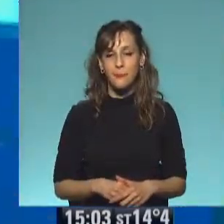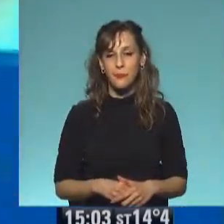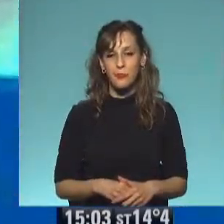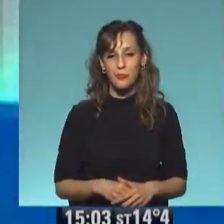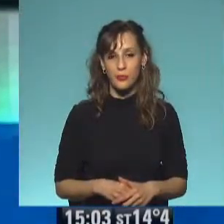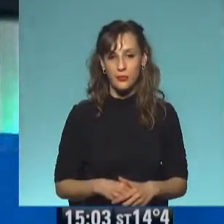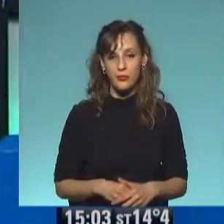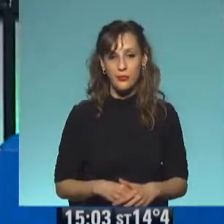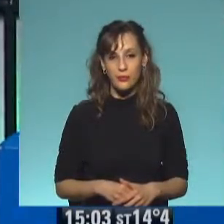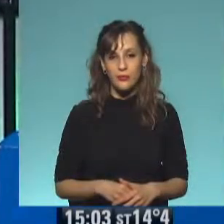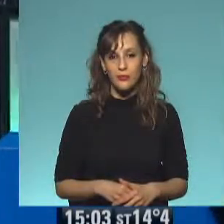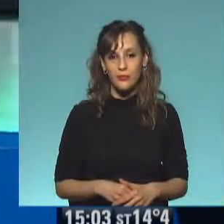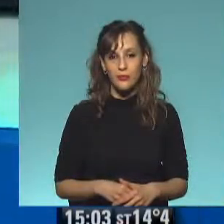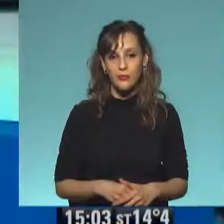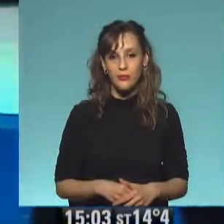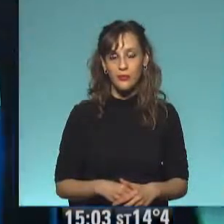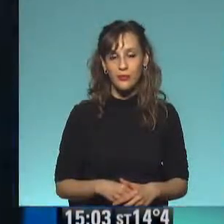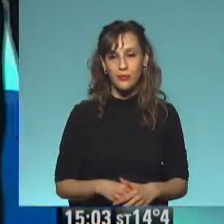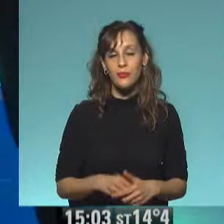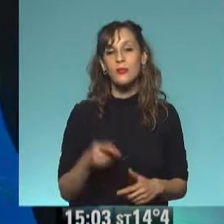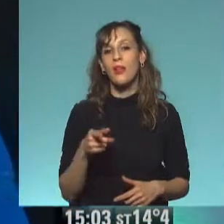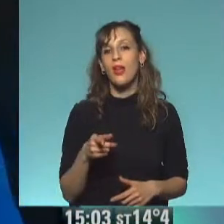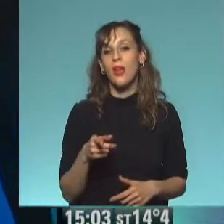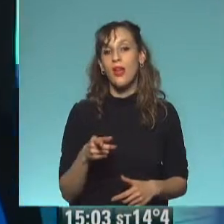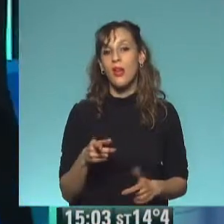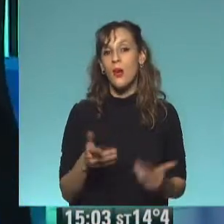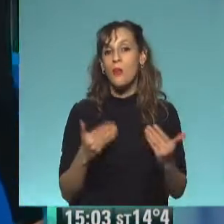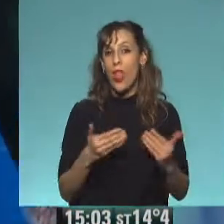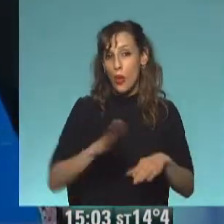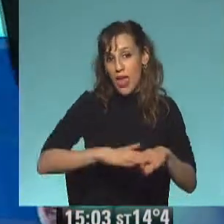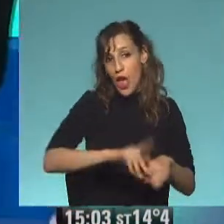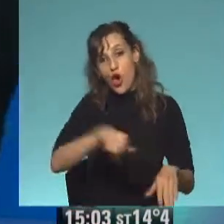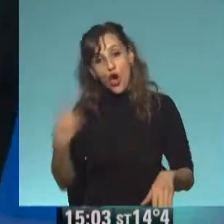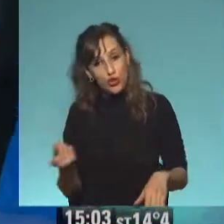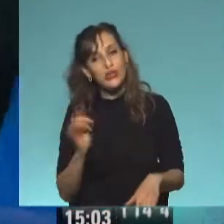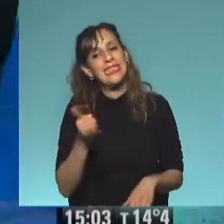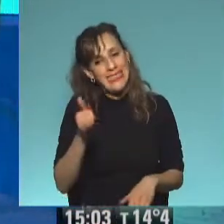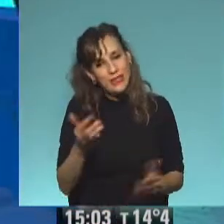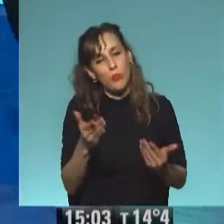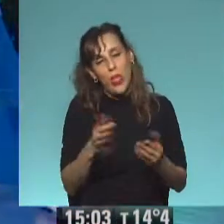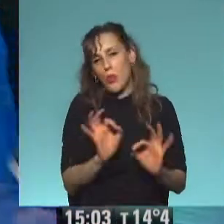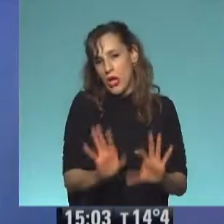puedo cambiar de piel también de pie